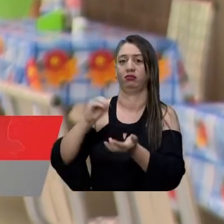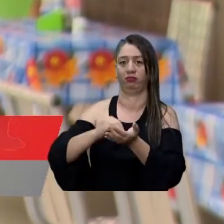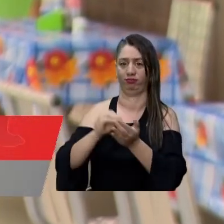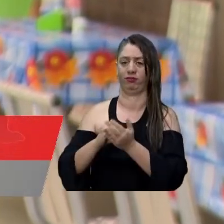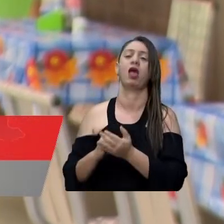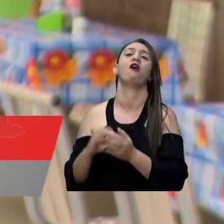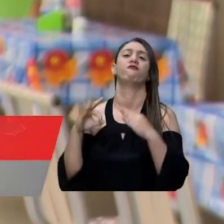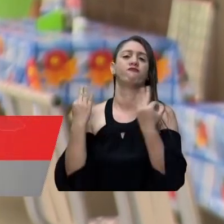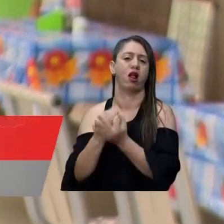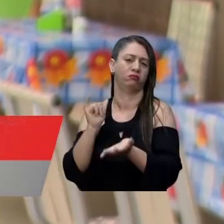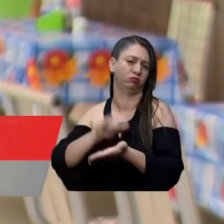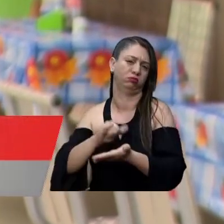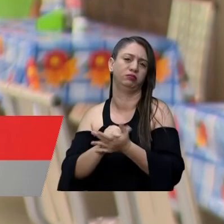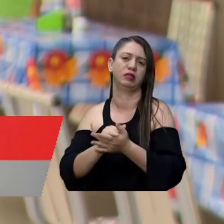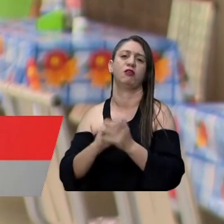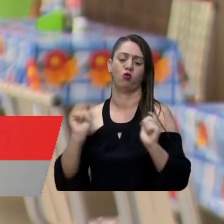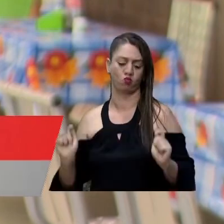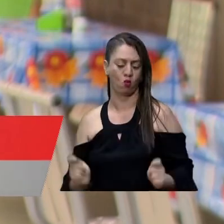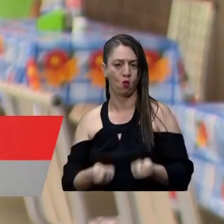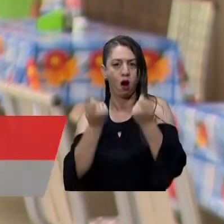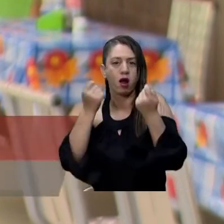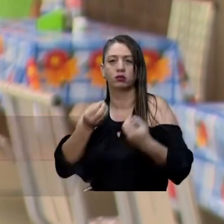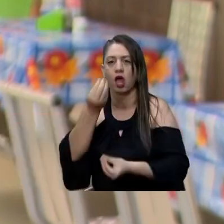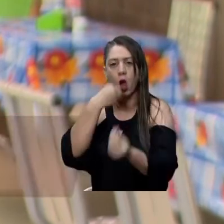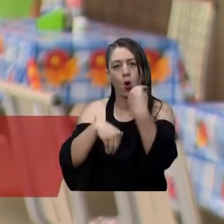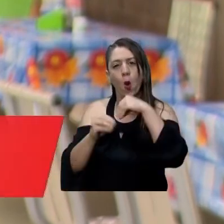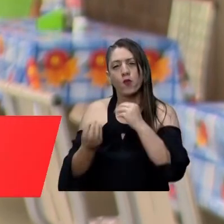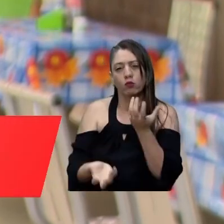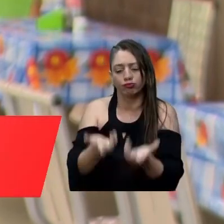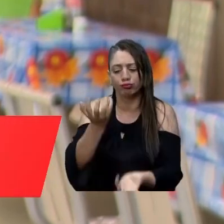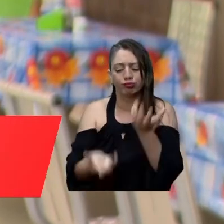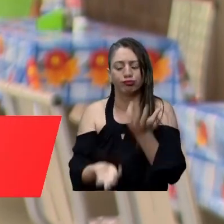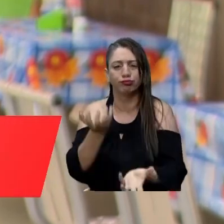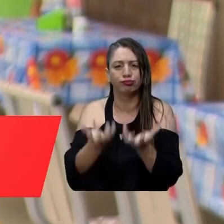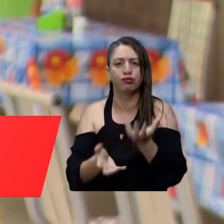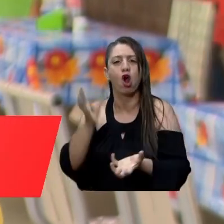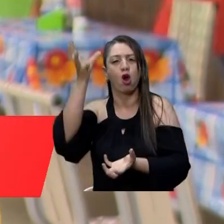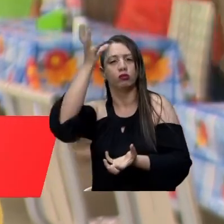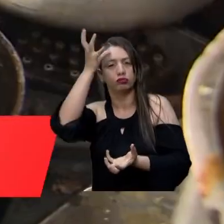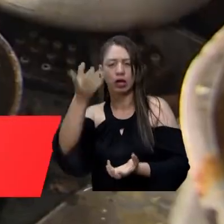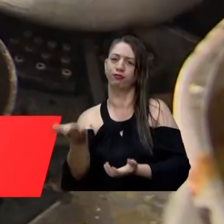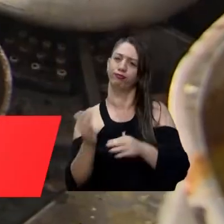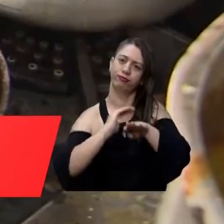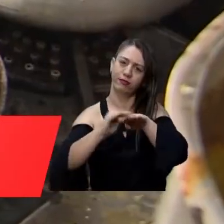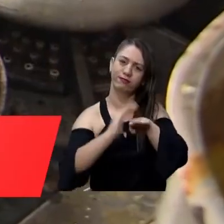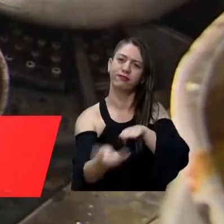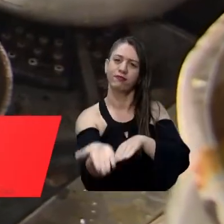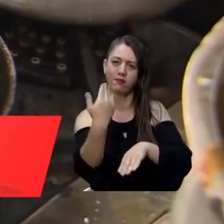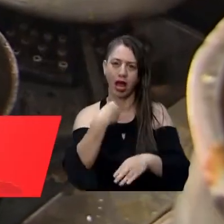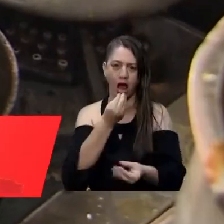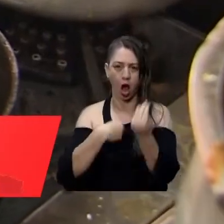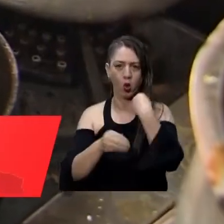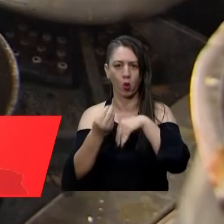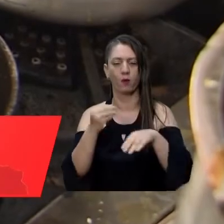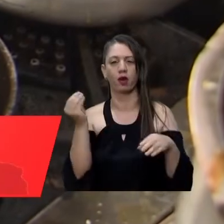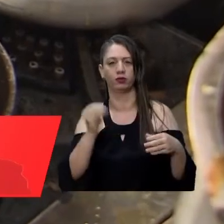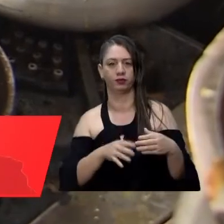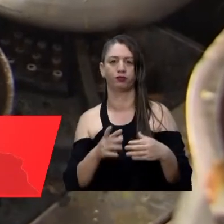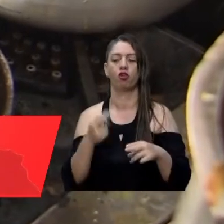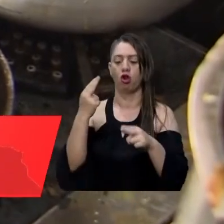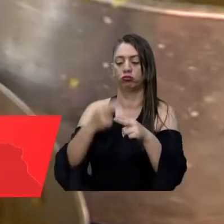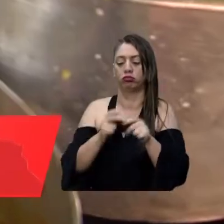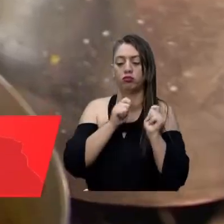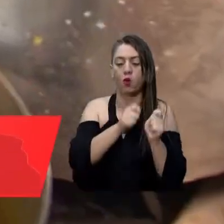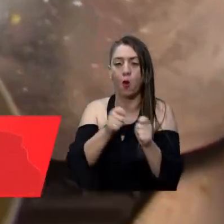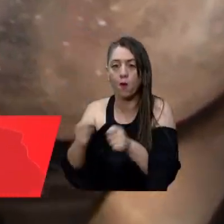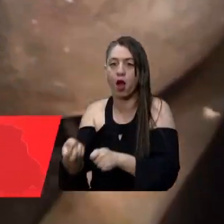muchas salvaguardando esta gastronomía, y por eso los invito a que vengan a la plaza de mercado. Los nombres de los platos